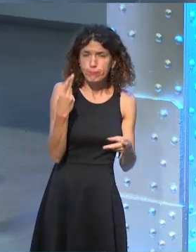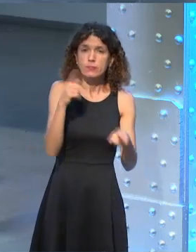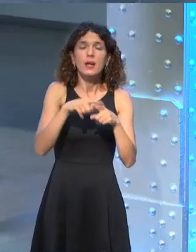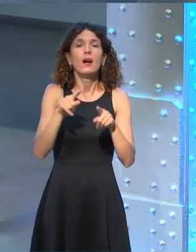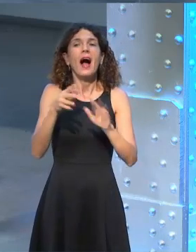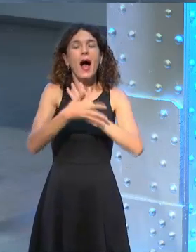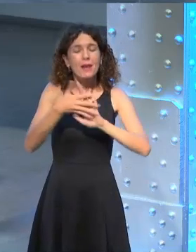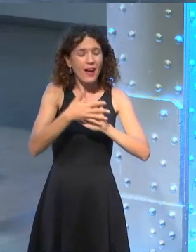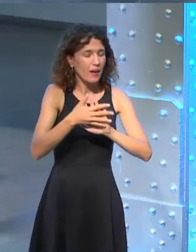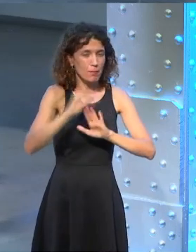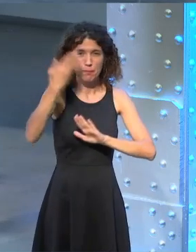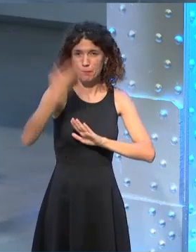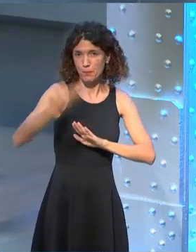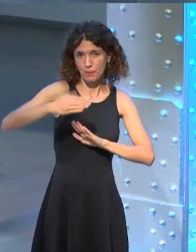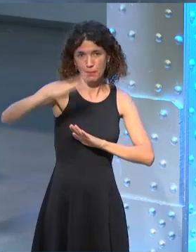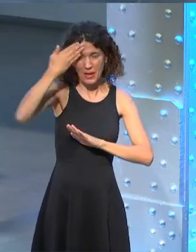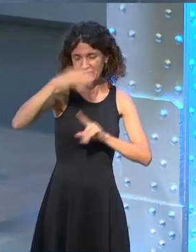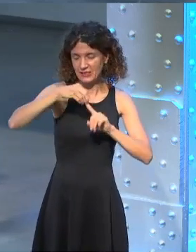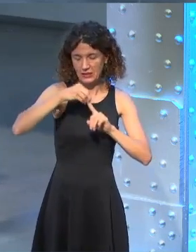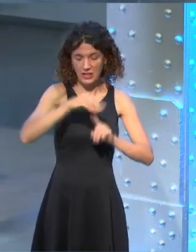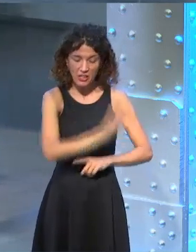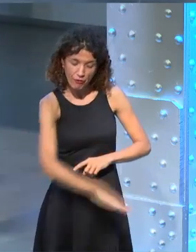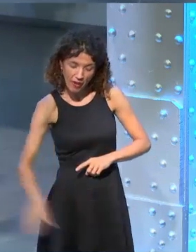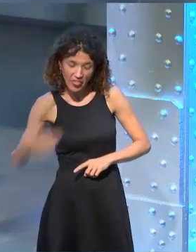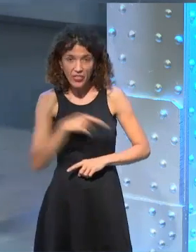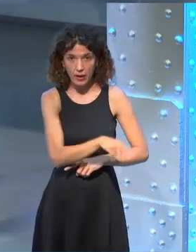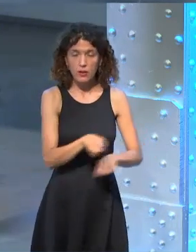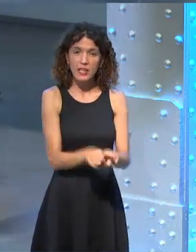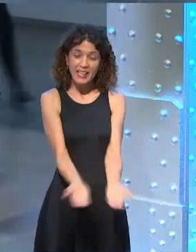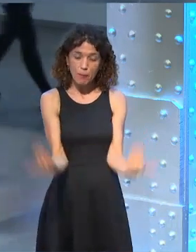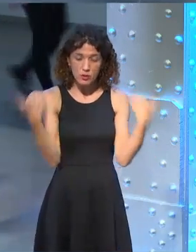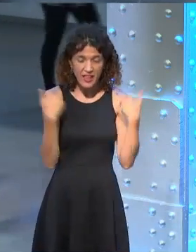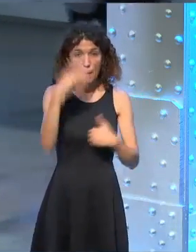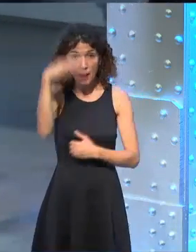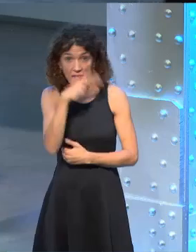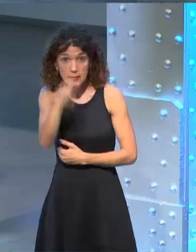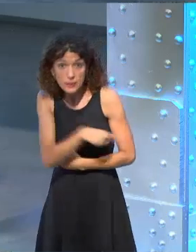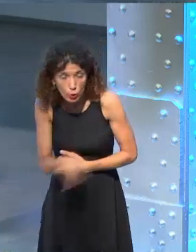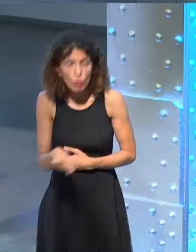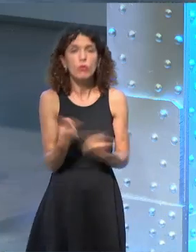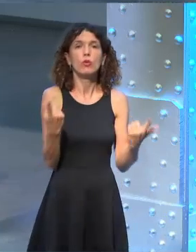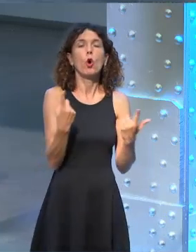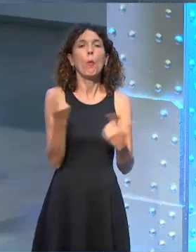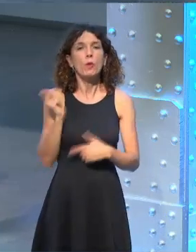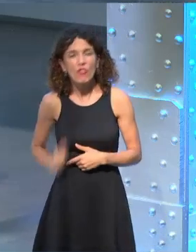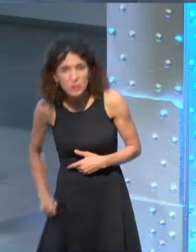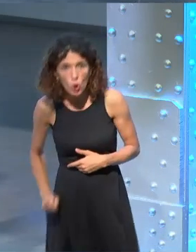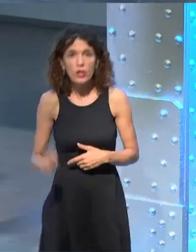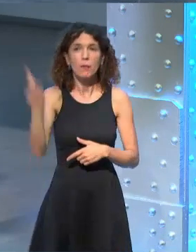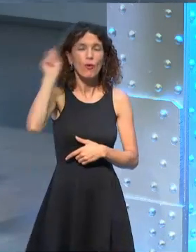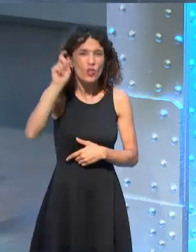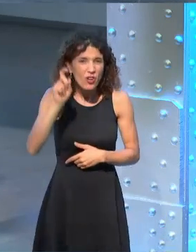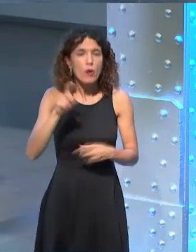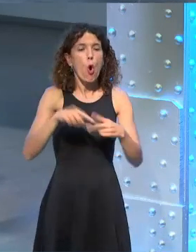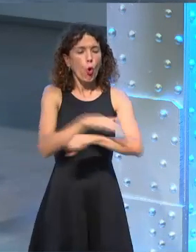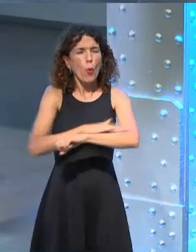en la infancia y yo quería lanzar como primera pregunta: ¿es más responsabilidad de los padres, lo es de los profesores o lo es